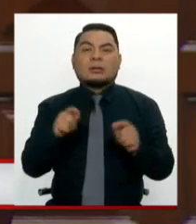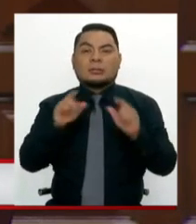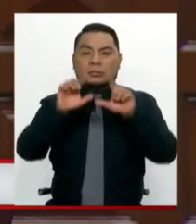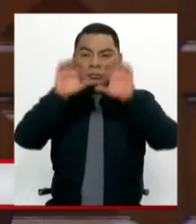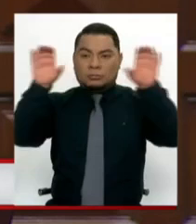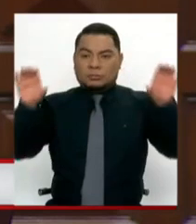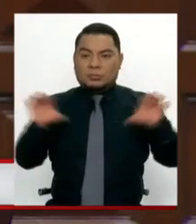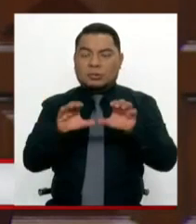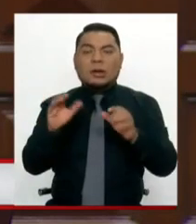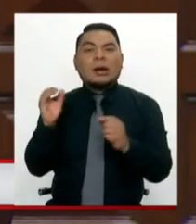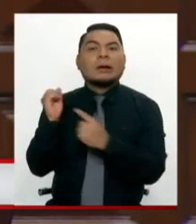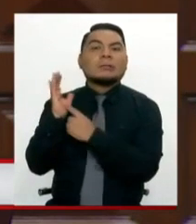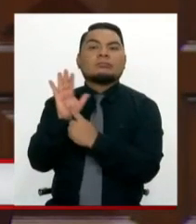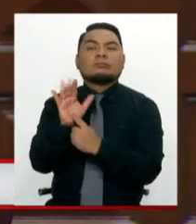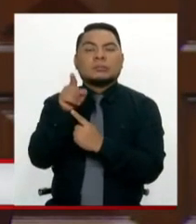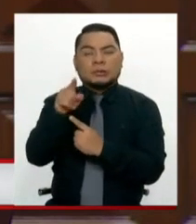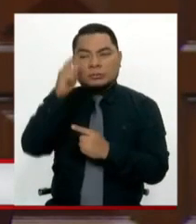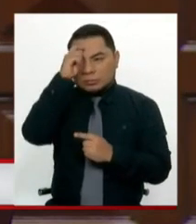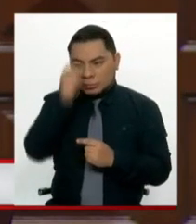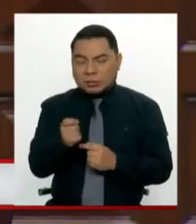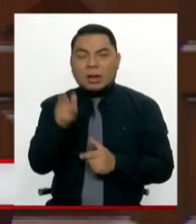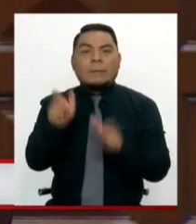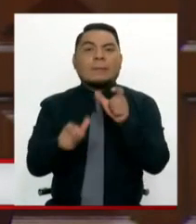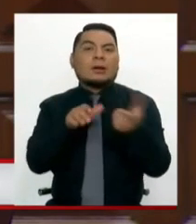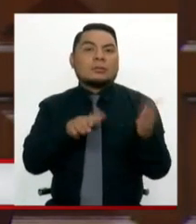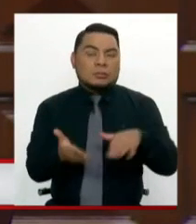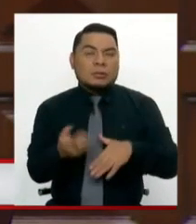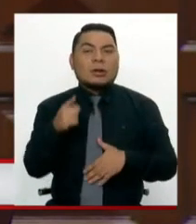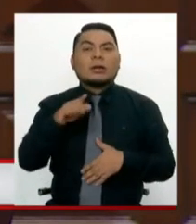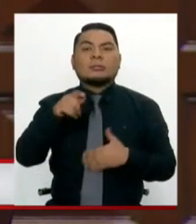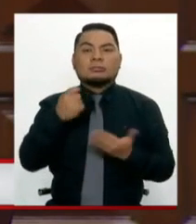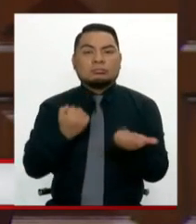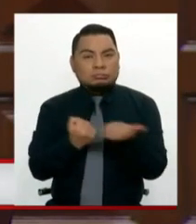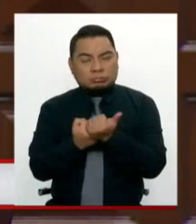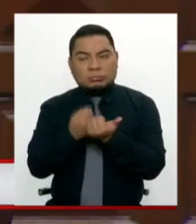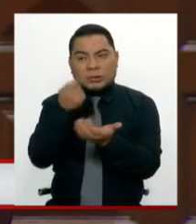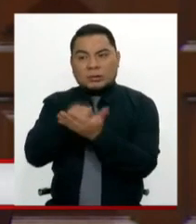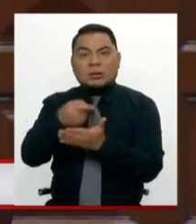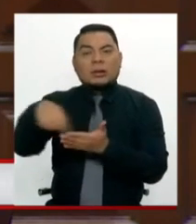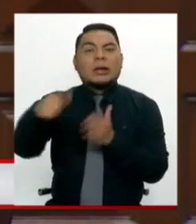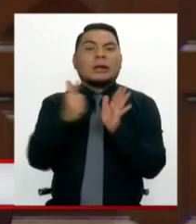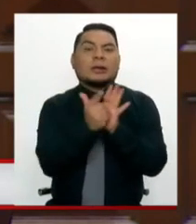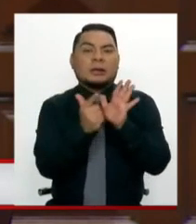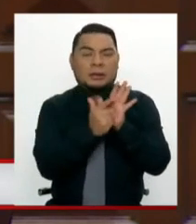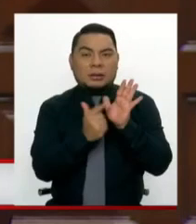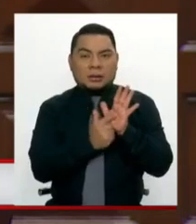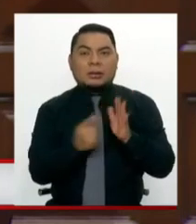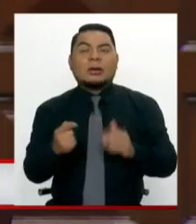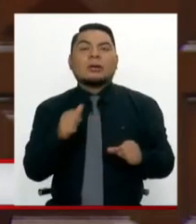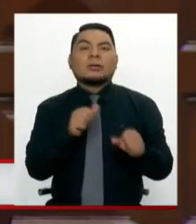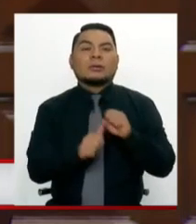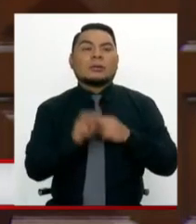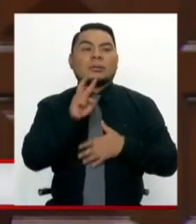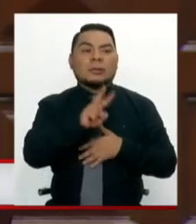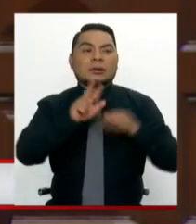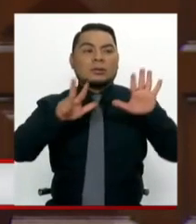de conmemoración a las víctimas en el marco del Plan Integral de Reparaciones de la Ley número